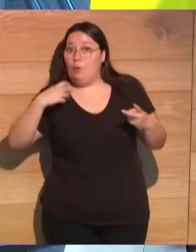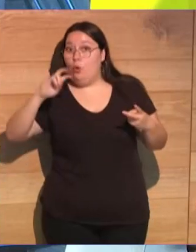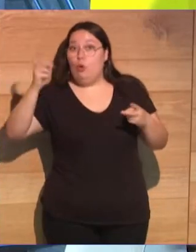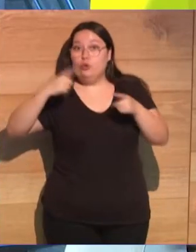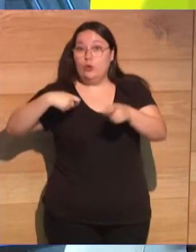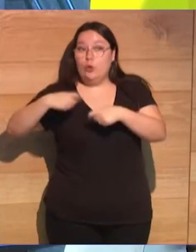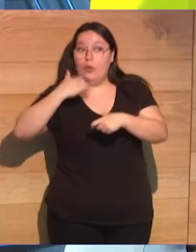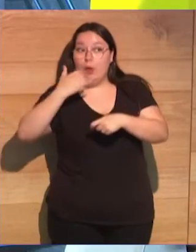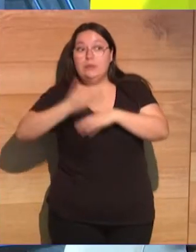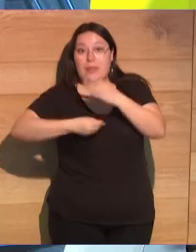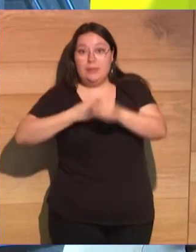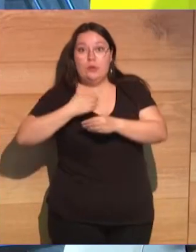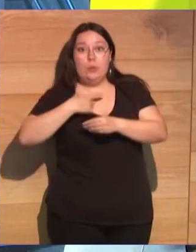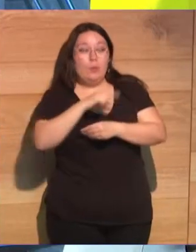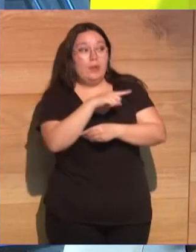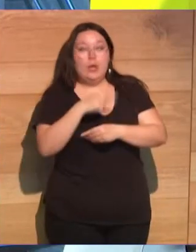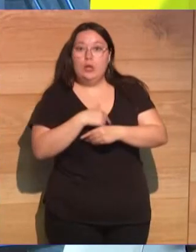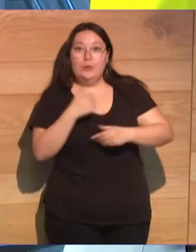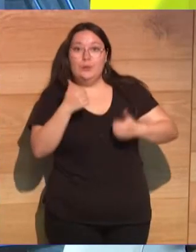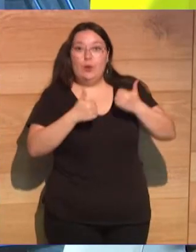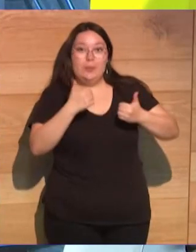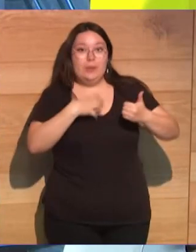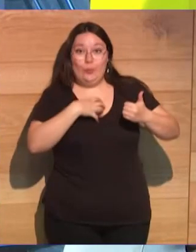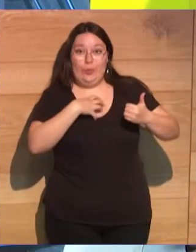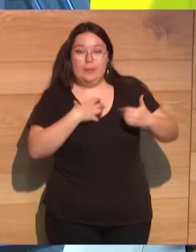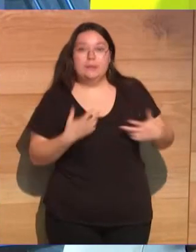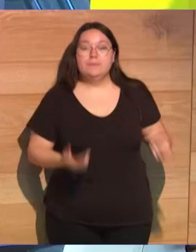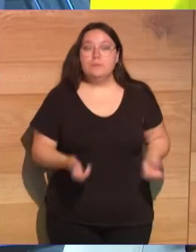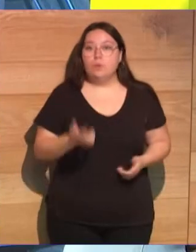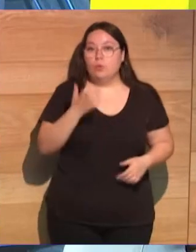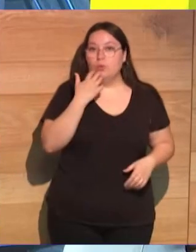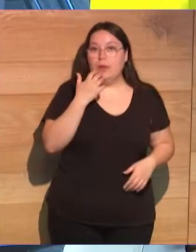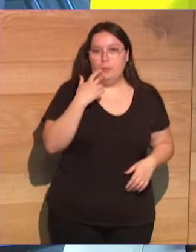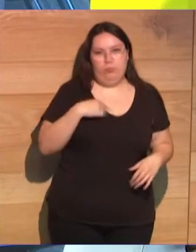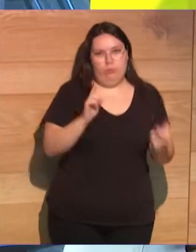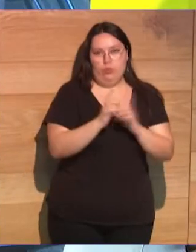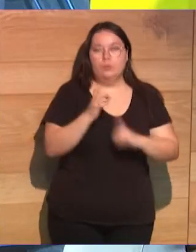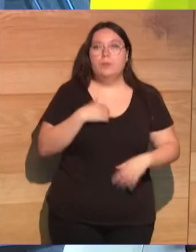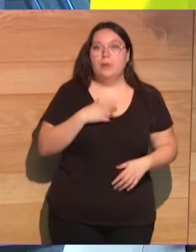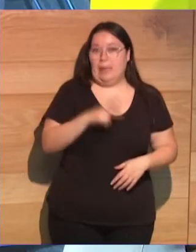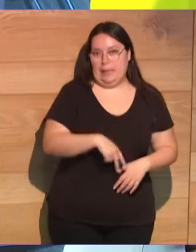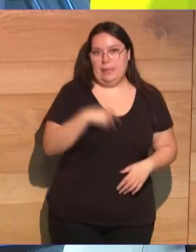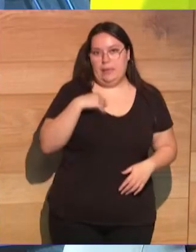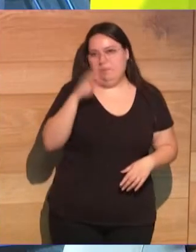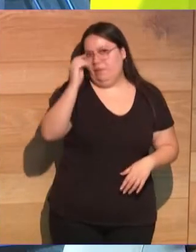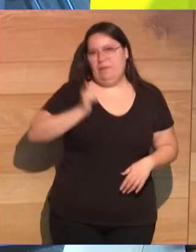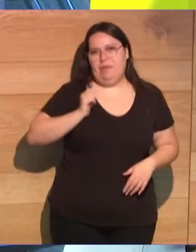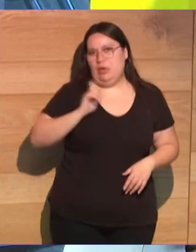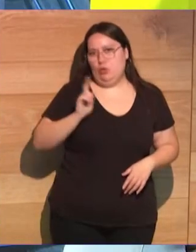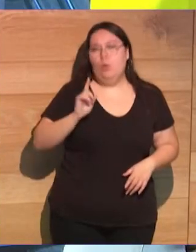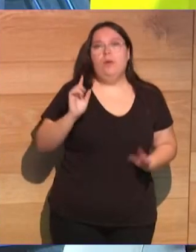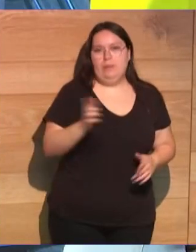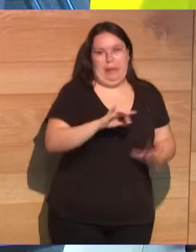estar haciendo algo que te deje a ti fuera de lugar. Y aquí pongo un ejemplo, ya soy muy breve. En general, no solo de la inteligencia artificial, de lo que